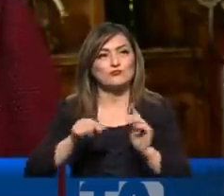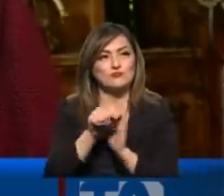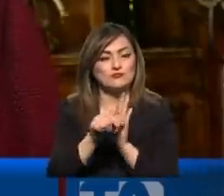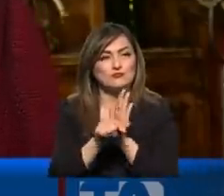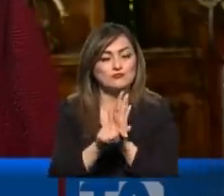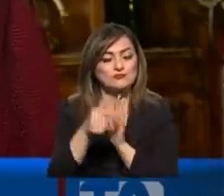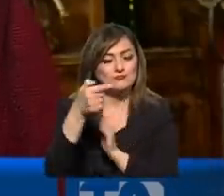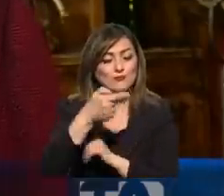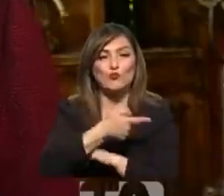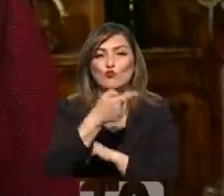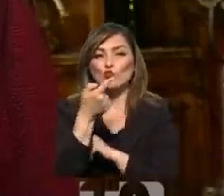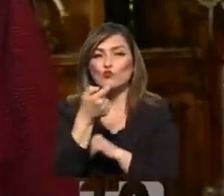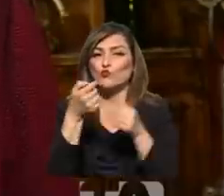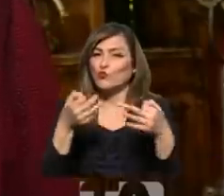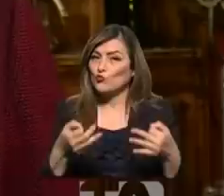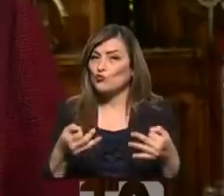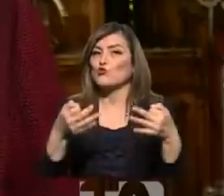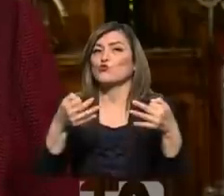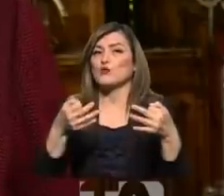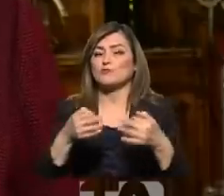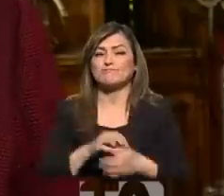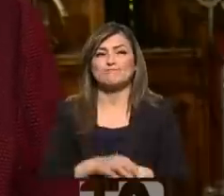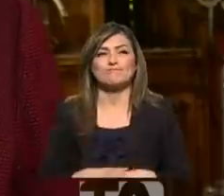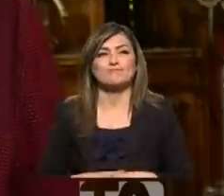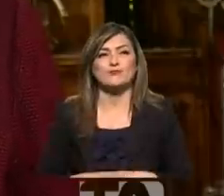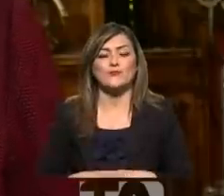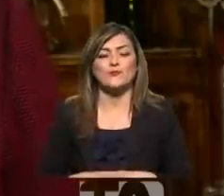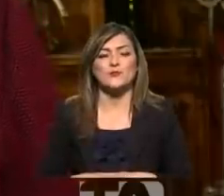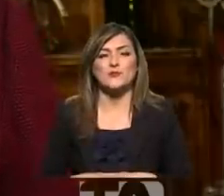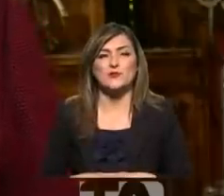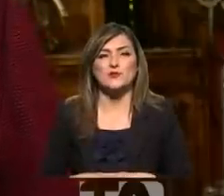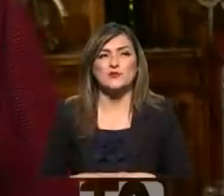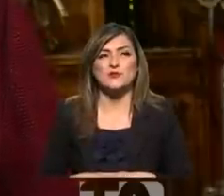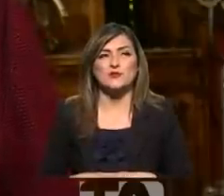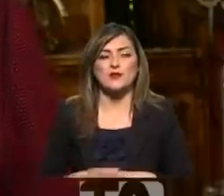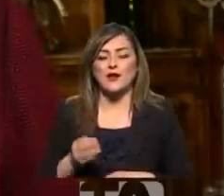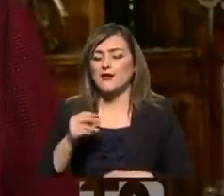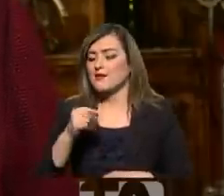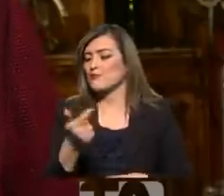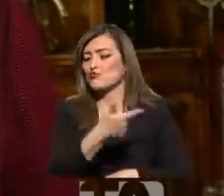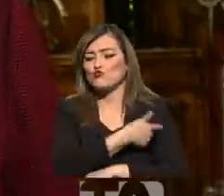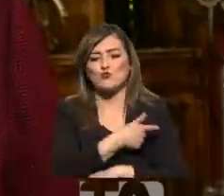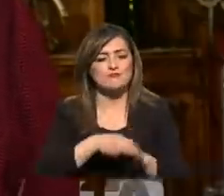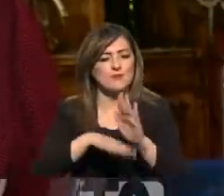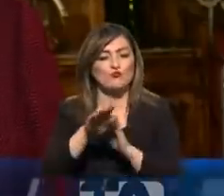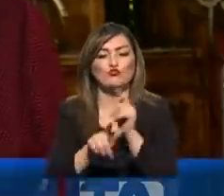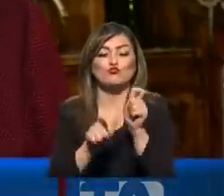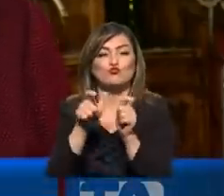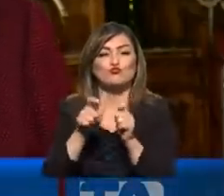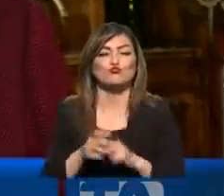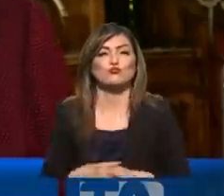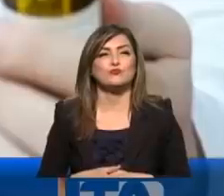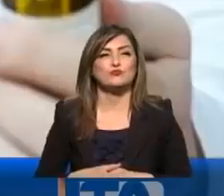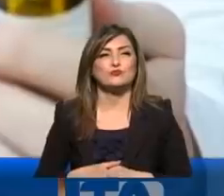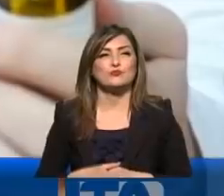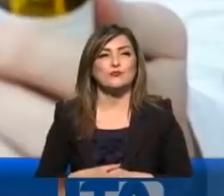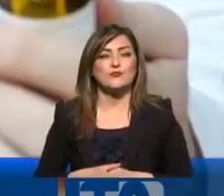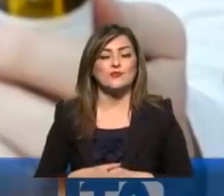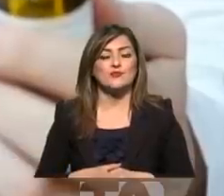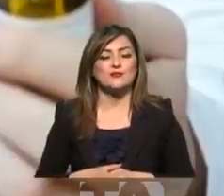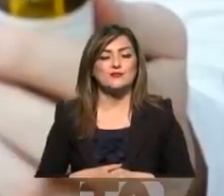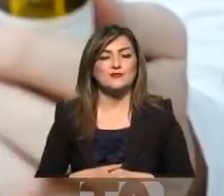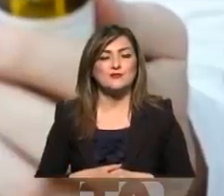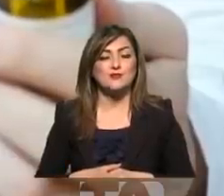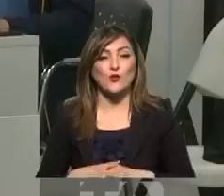que en los próximos días se confirmarán y se ratificarán para que sea lo más eficientemente posible implementado este proceso.